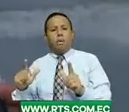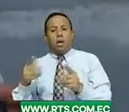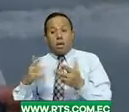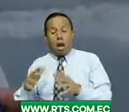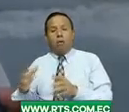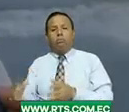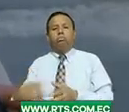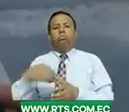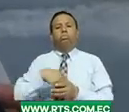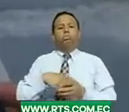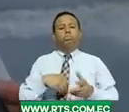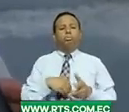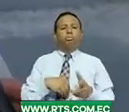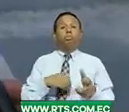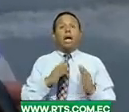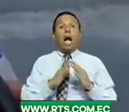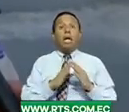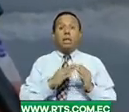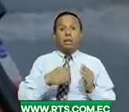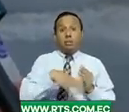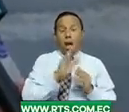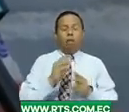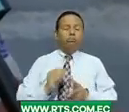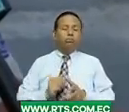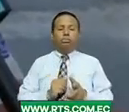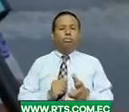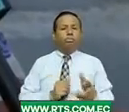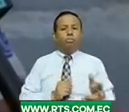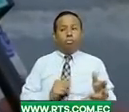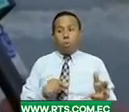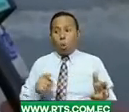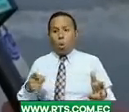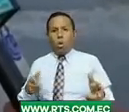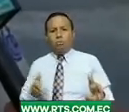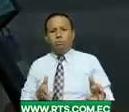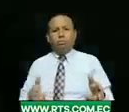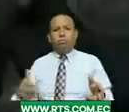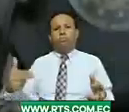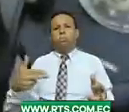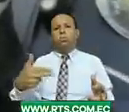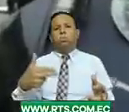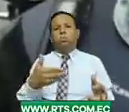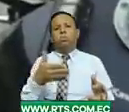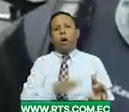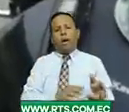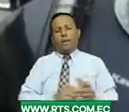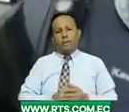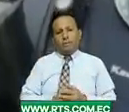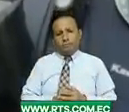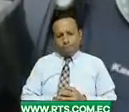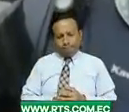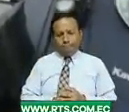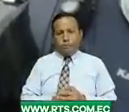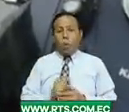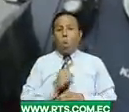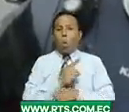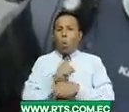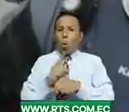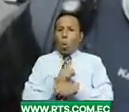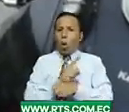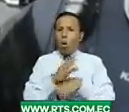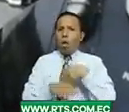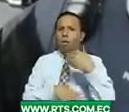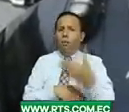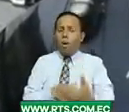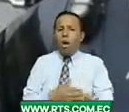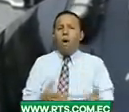esta novedad. Una hora más tarde se registró otro violento hecho, esta vez en la vía Manta-Jaramijó.